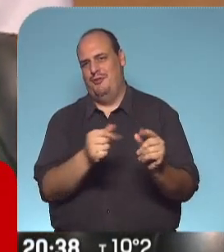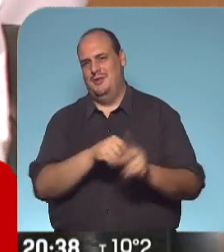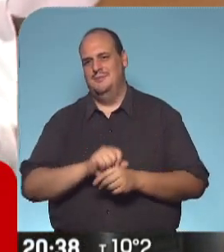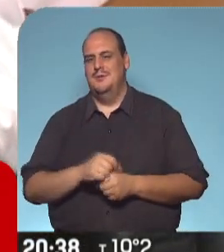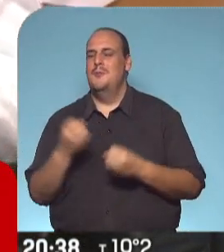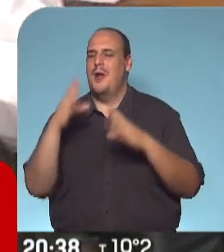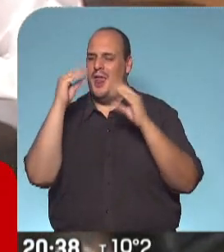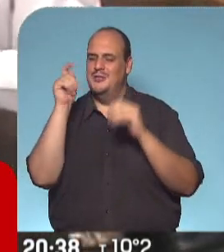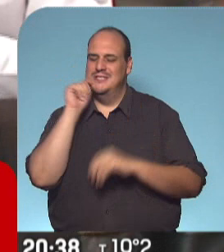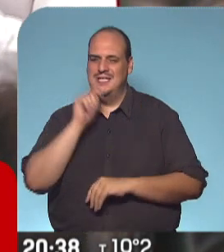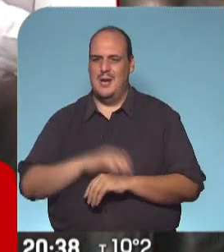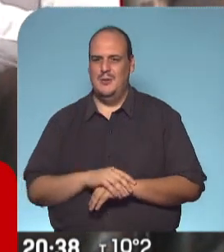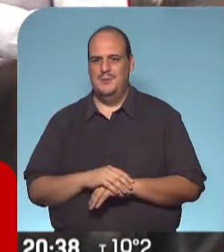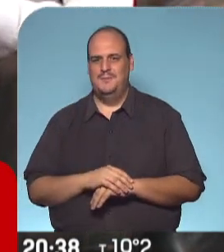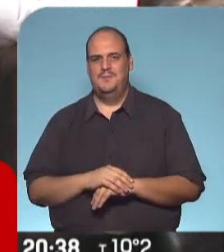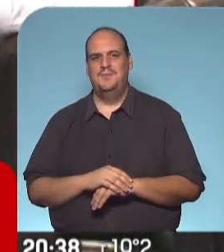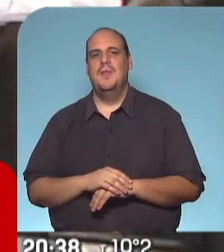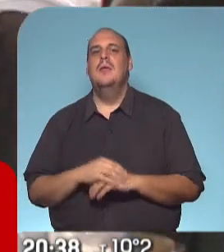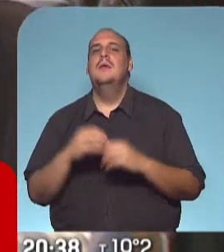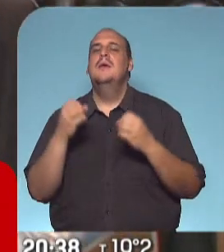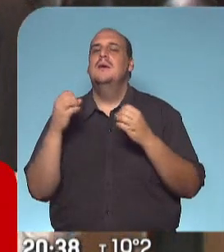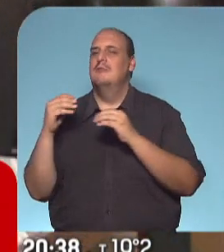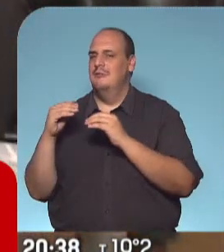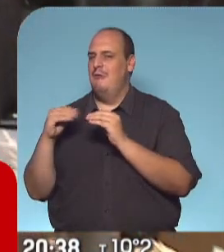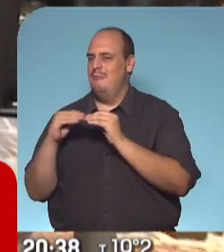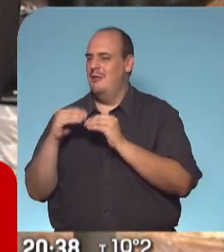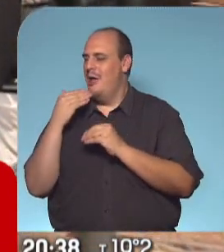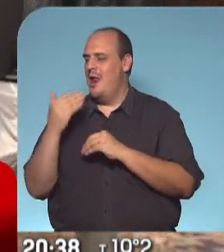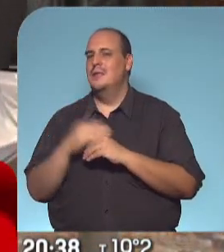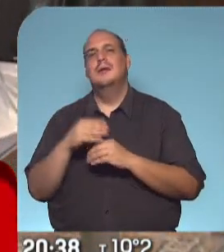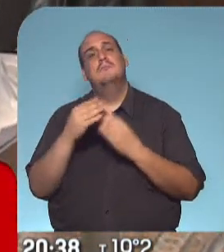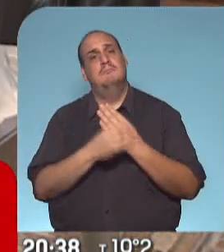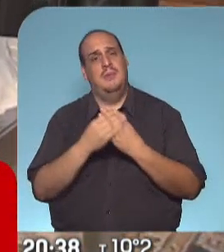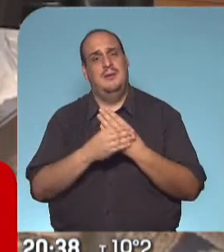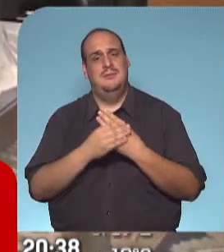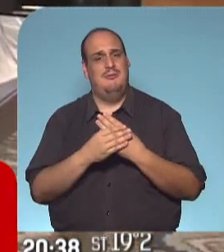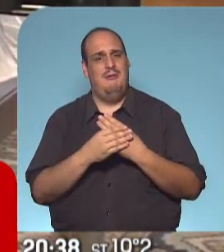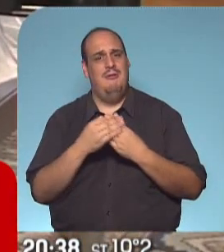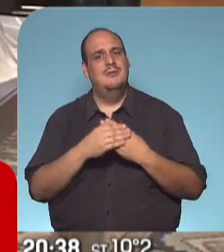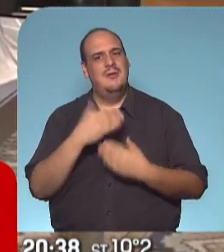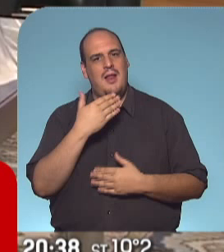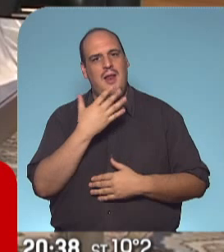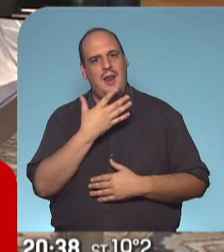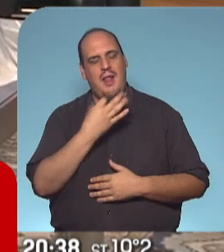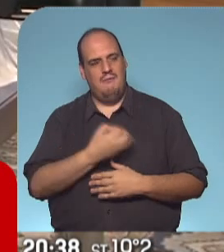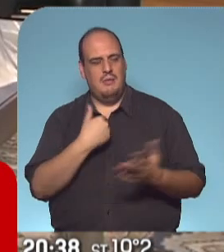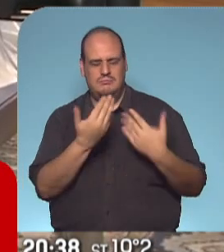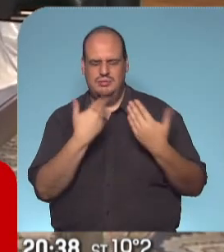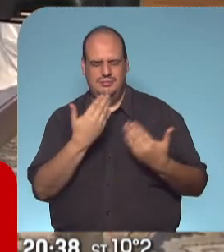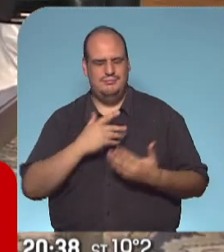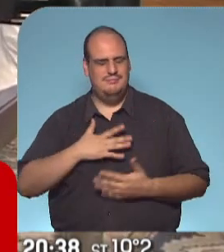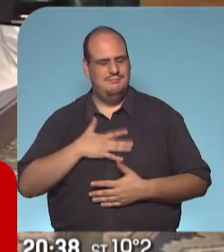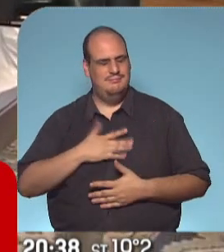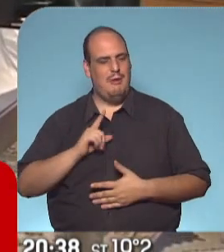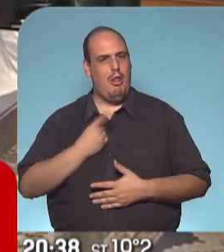saludo. Bueno, gracias compañeros. Bueno, ministro, un placer poder conversar con usted.